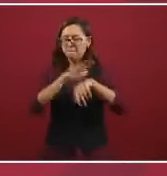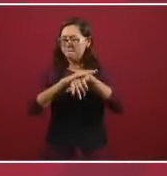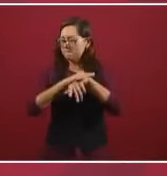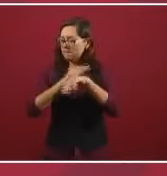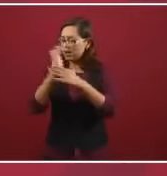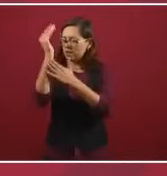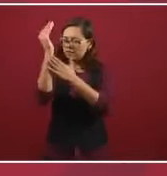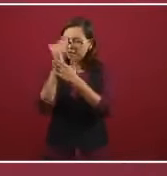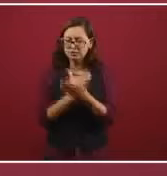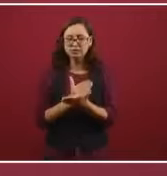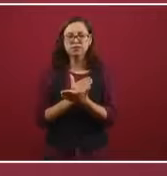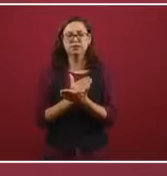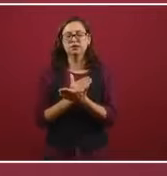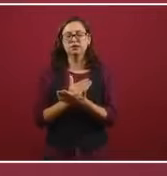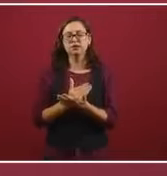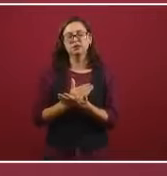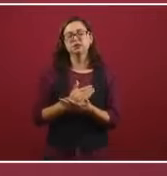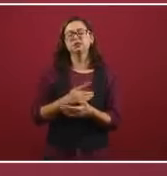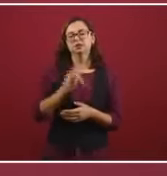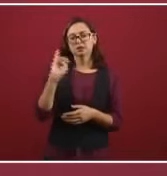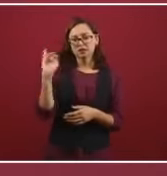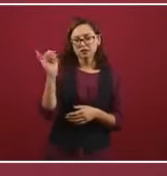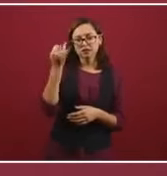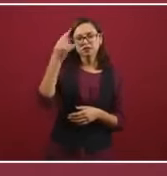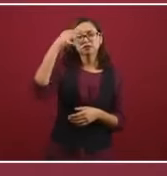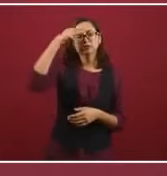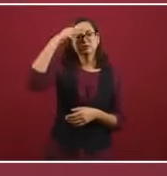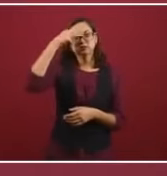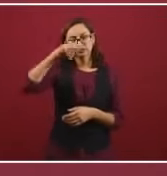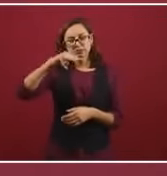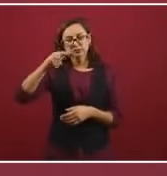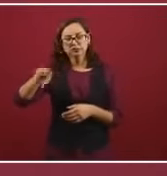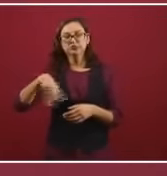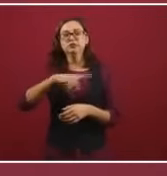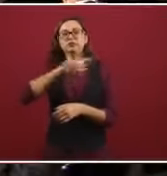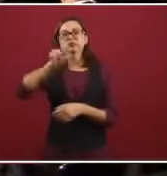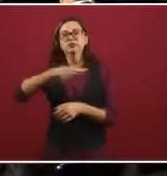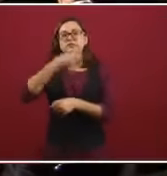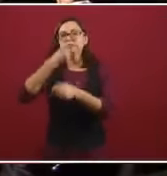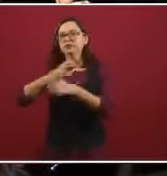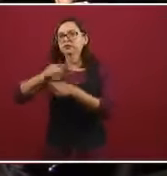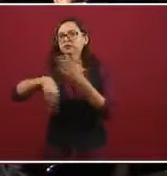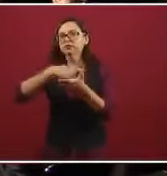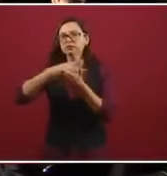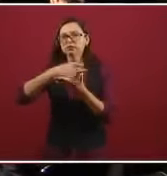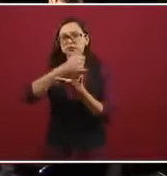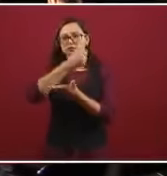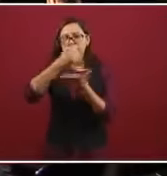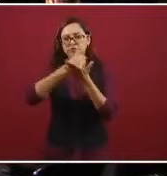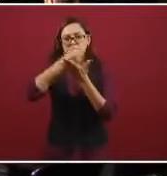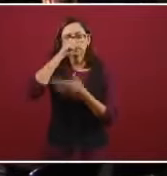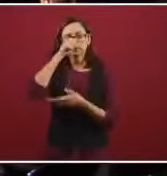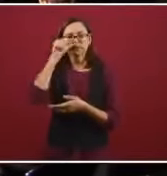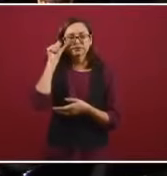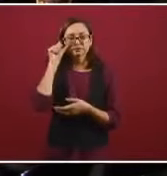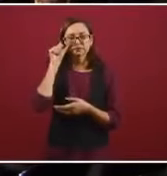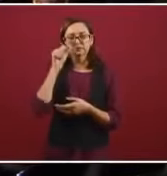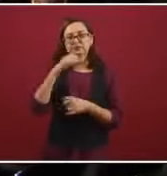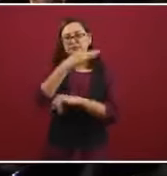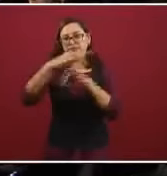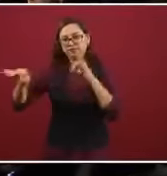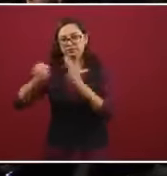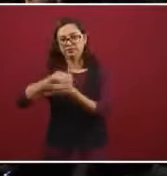es Tijuana-Mexicali. Segundo lugar, la región Ciudad Juárez. Y por último, la de